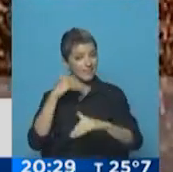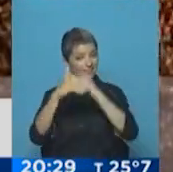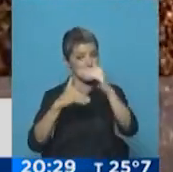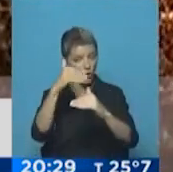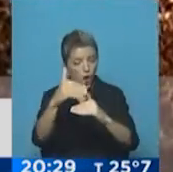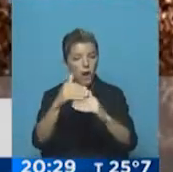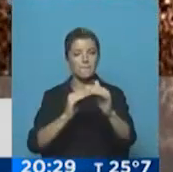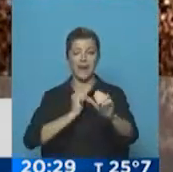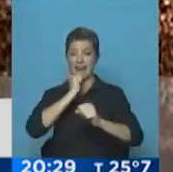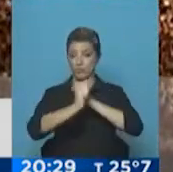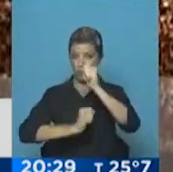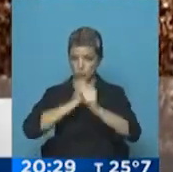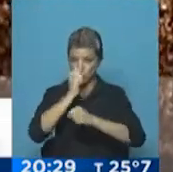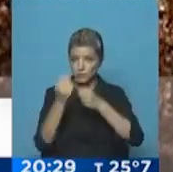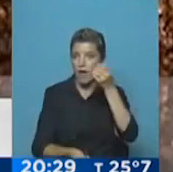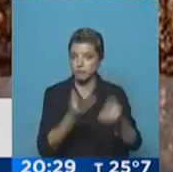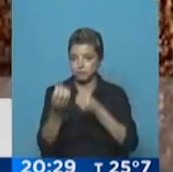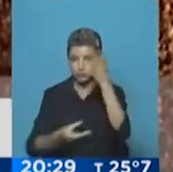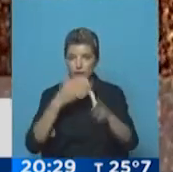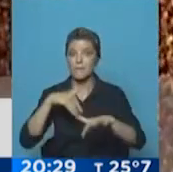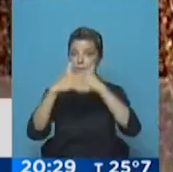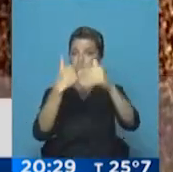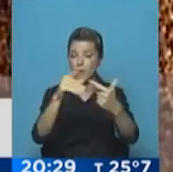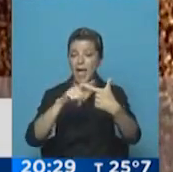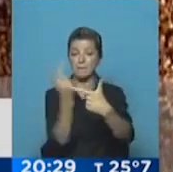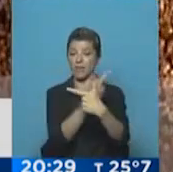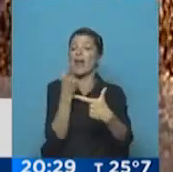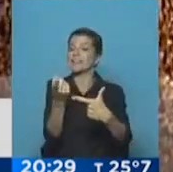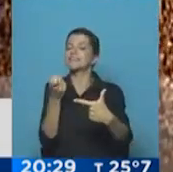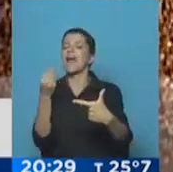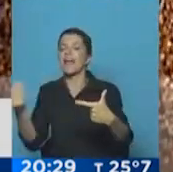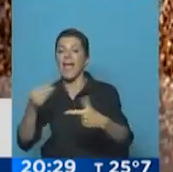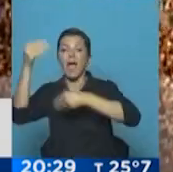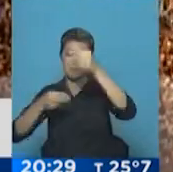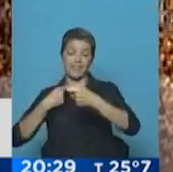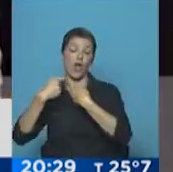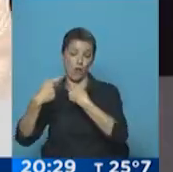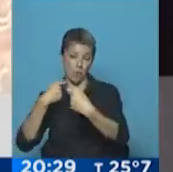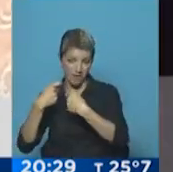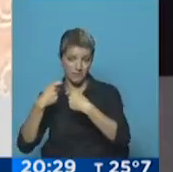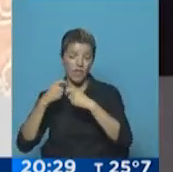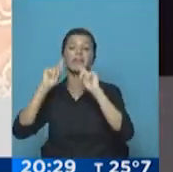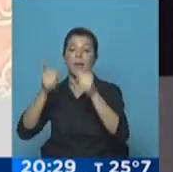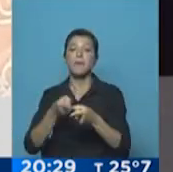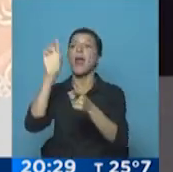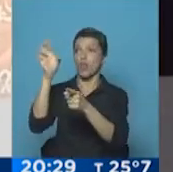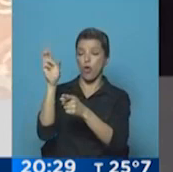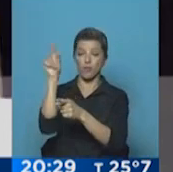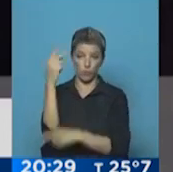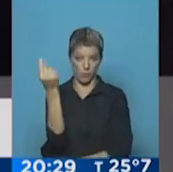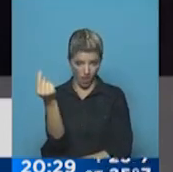para industrializar un país, se necesita administrar comercio y tipo de cambio